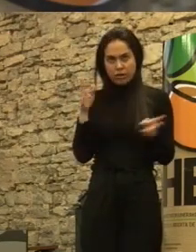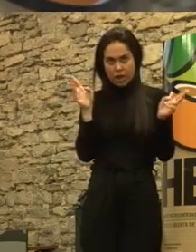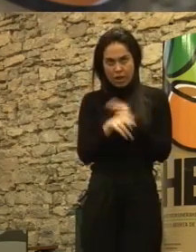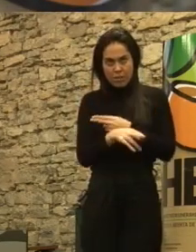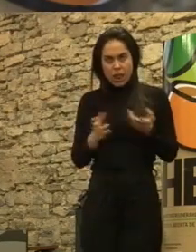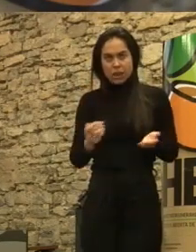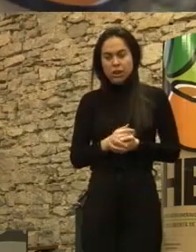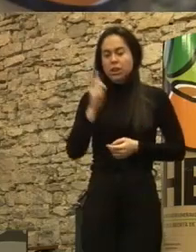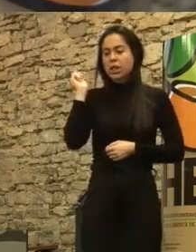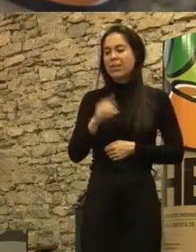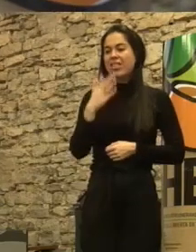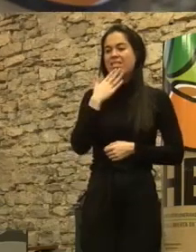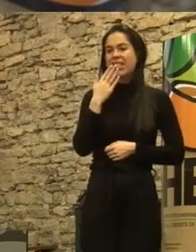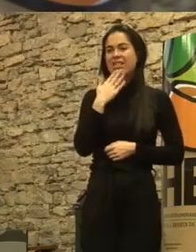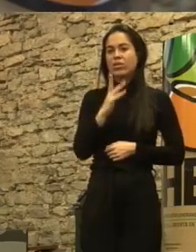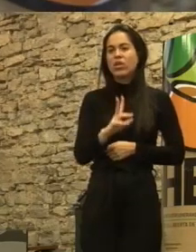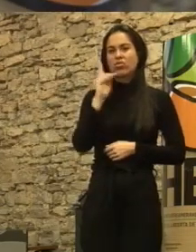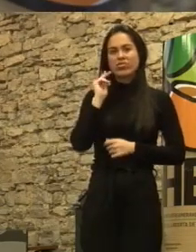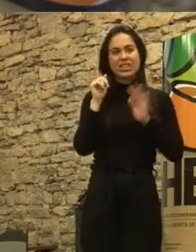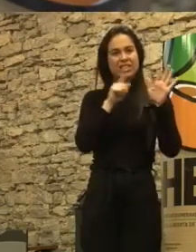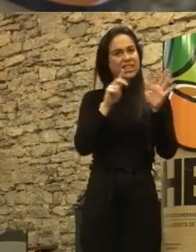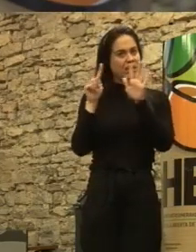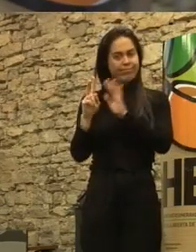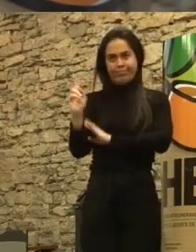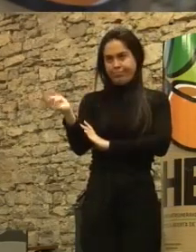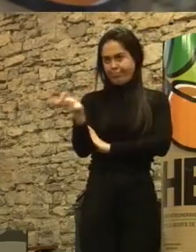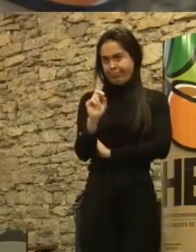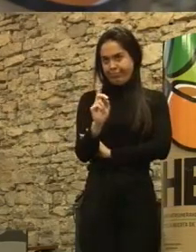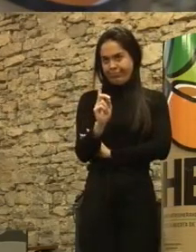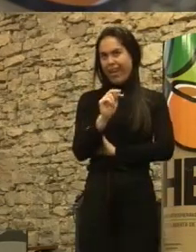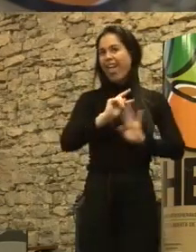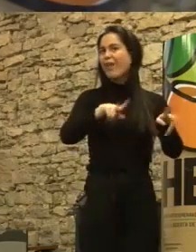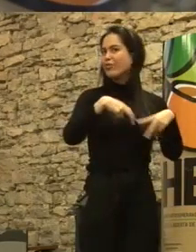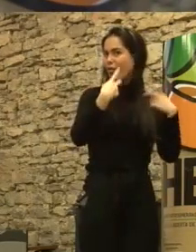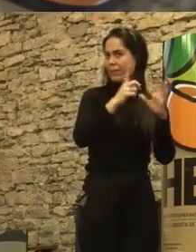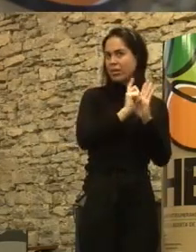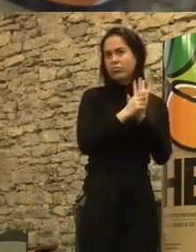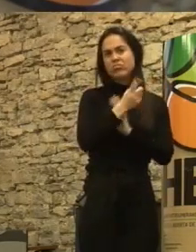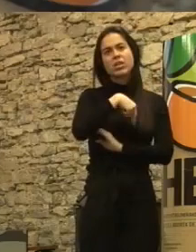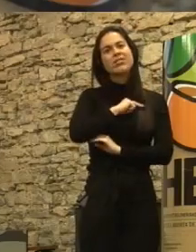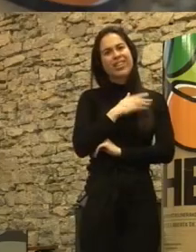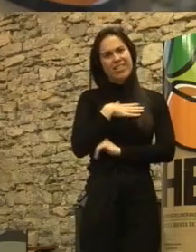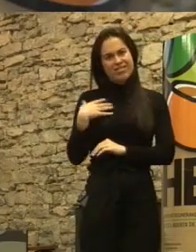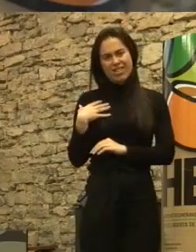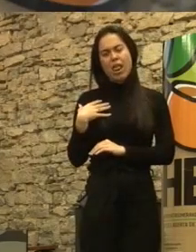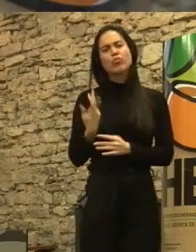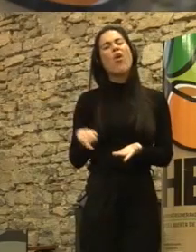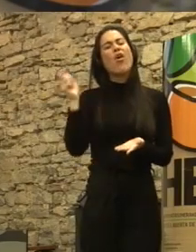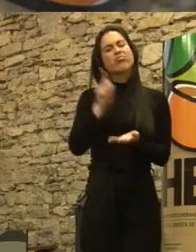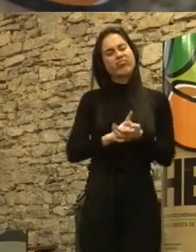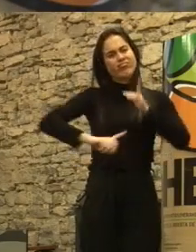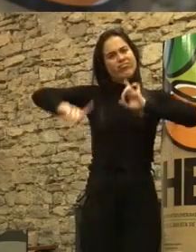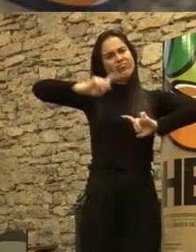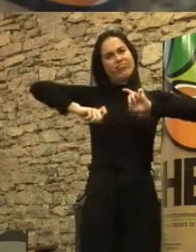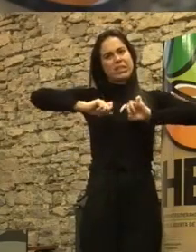también la edad de jubilación no sea los 67 años como está según la reforma, queremos que vuelva a los 65 años. No